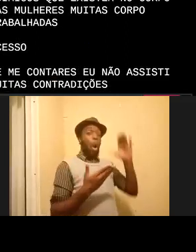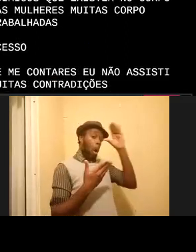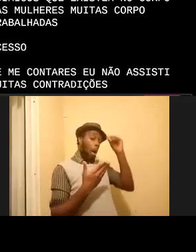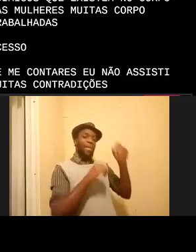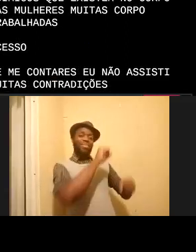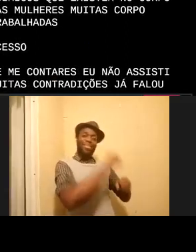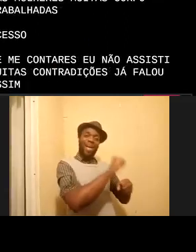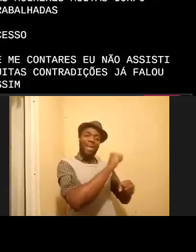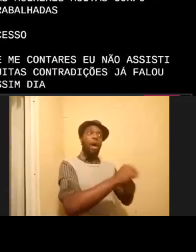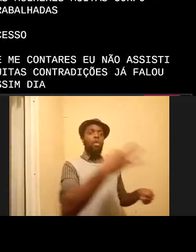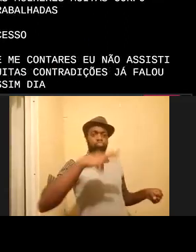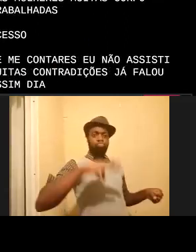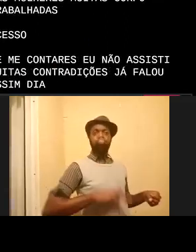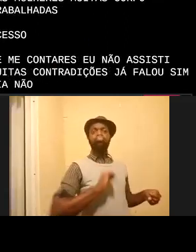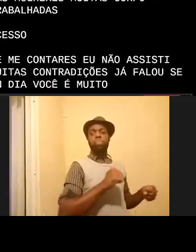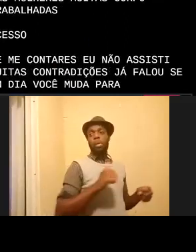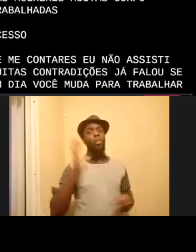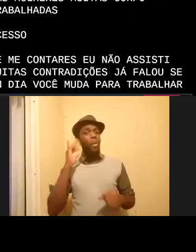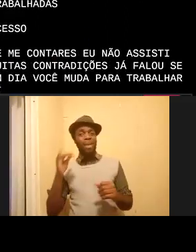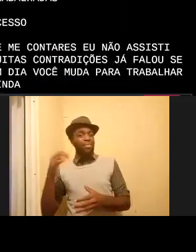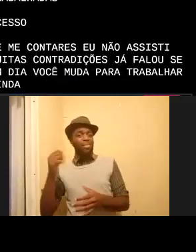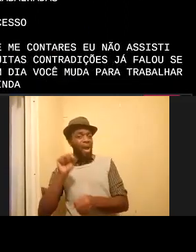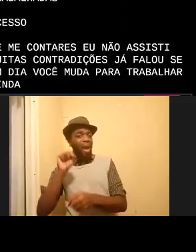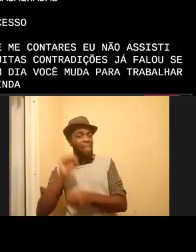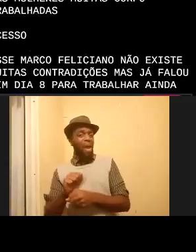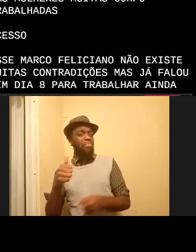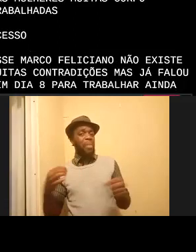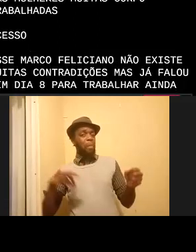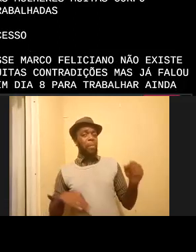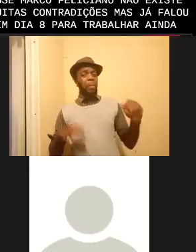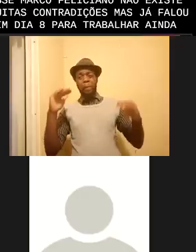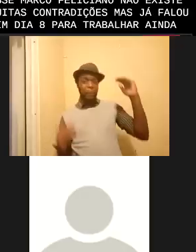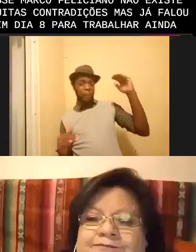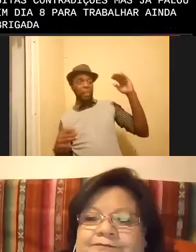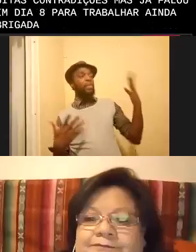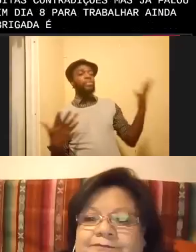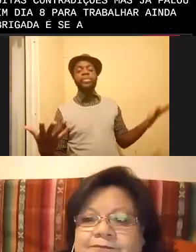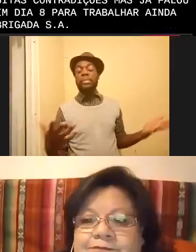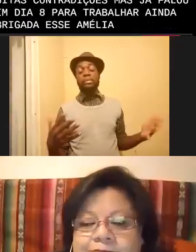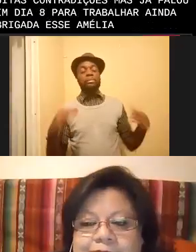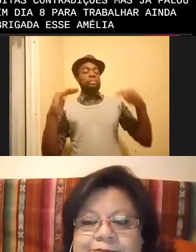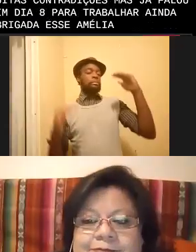que trabajar. Gracias, Ersi. Amelia.